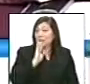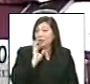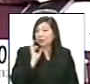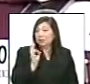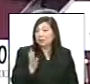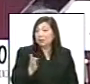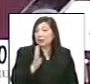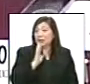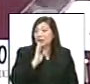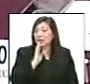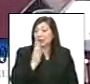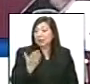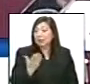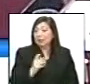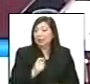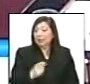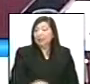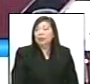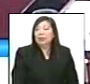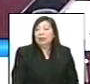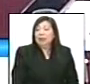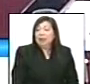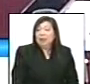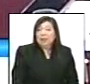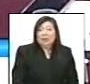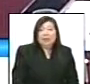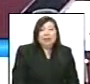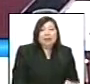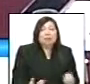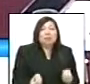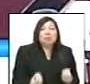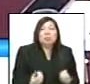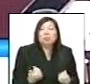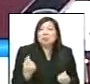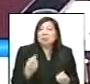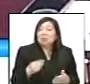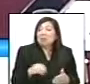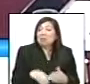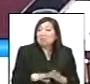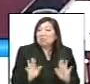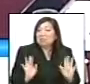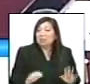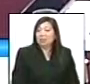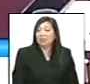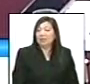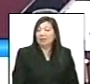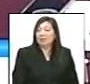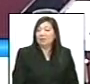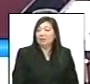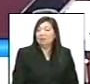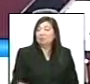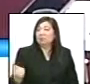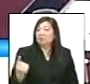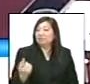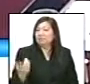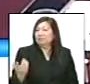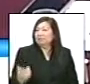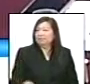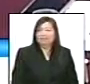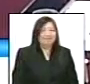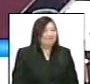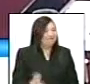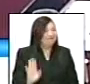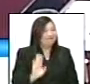dicho el congresista Víctor Andrés. O sea, este es como tu premio consuelo. O sea, no la agarraste y vienes acá. Entonces